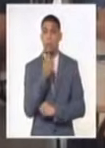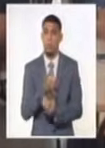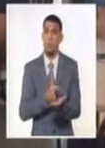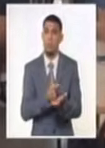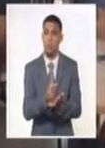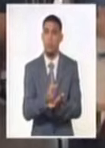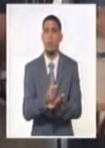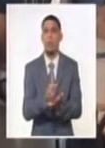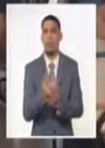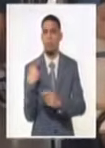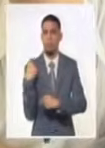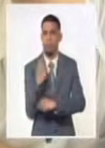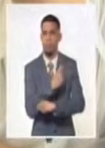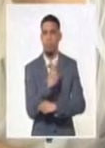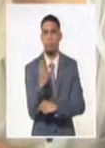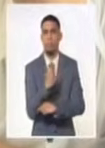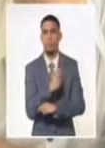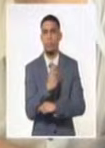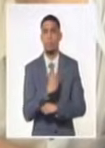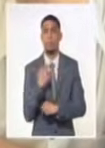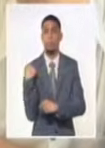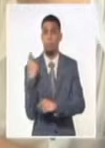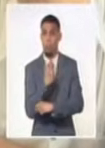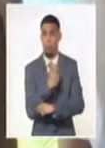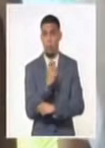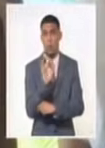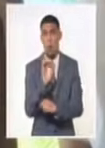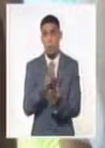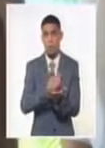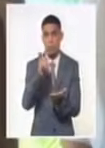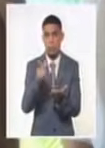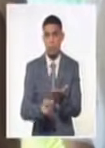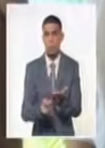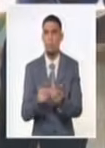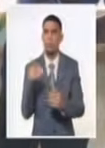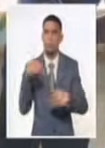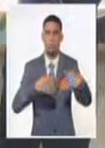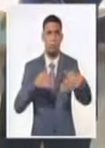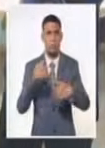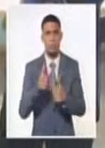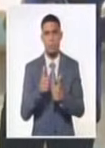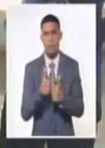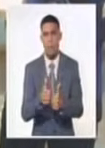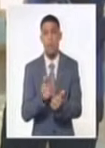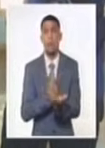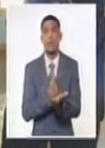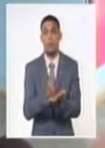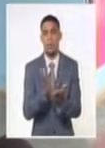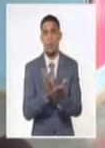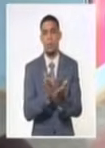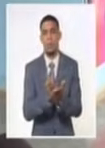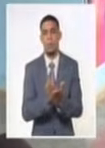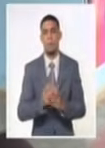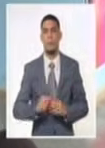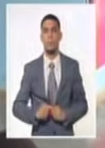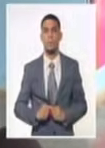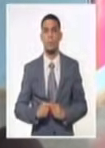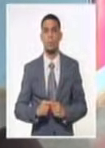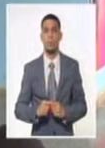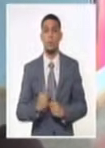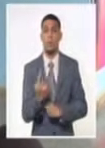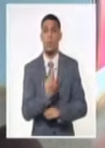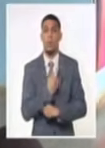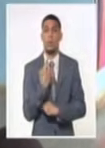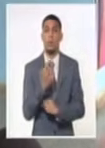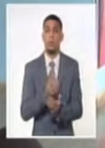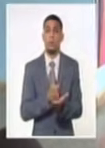vida interna. Alumnos y profesores asumen el reto que implica la decisión de mantener las clases en este centro. Tratando de mantener esa perspectiva